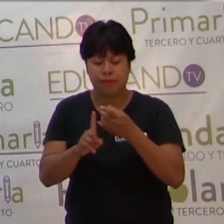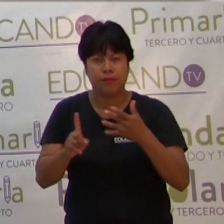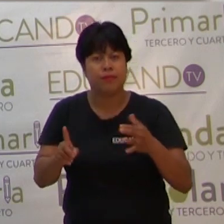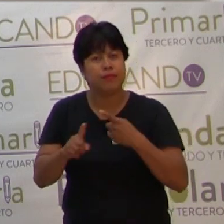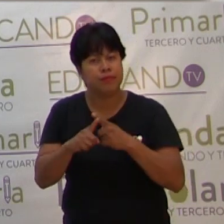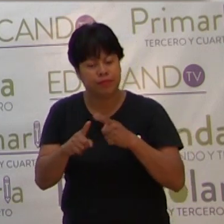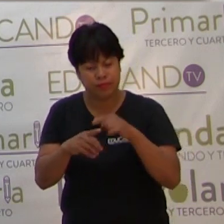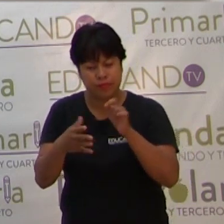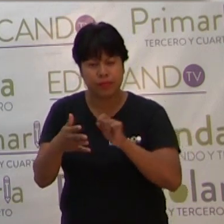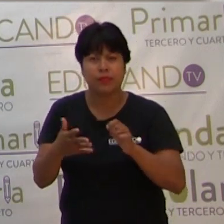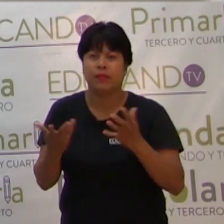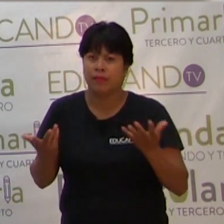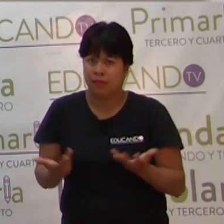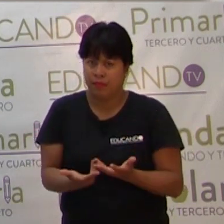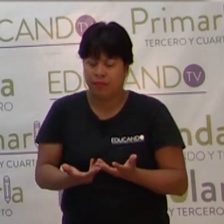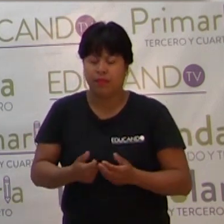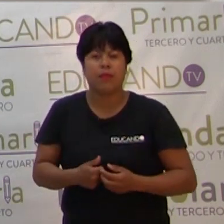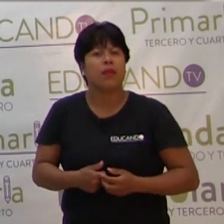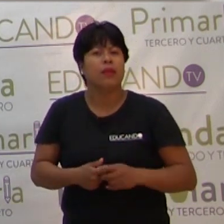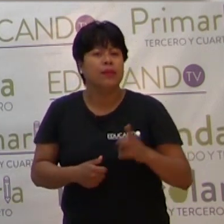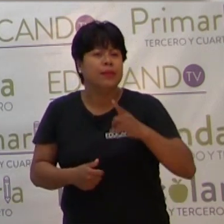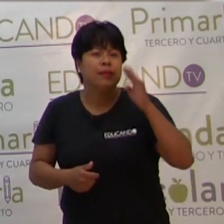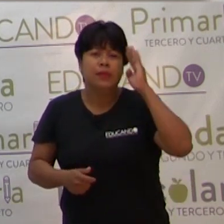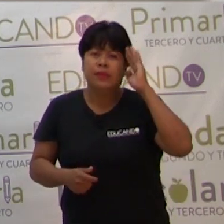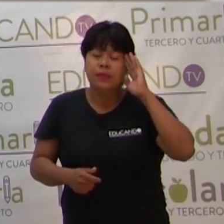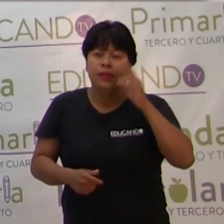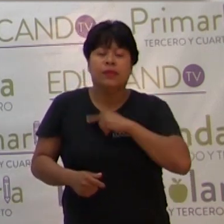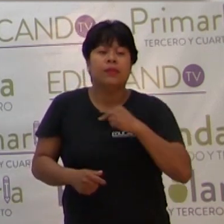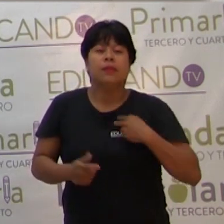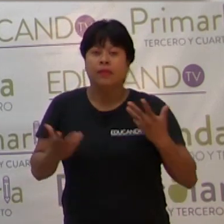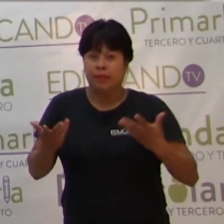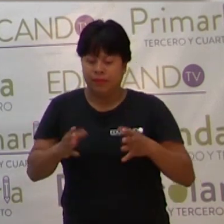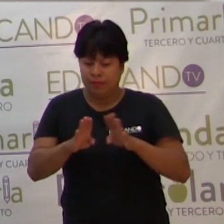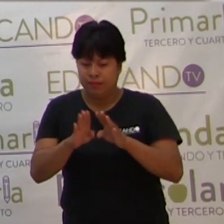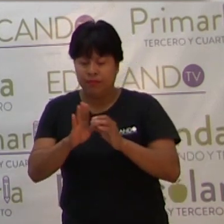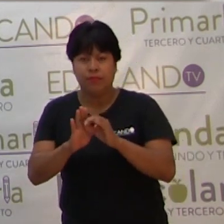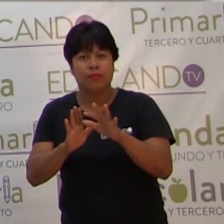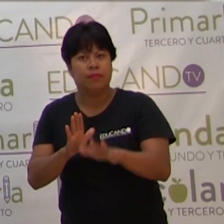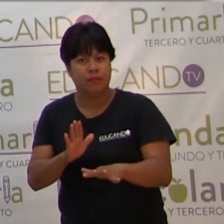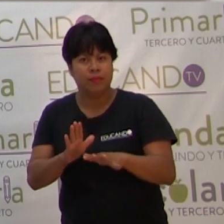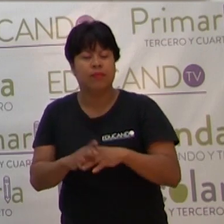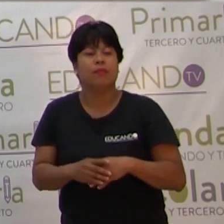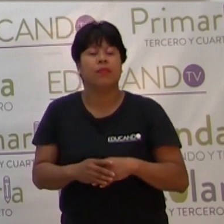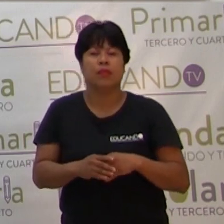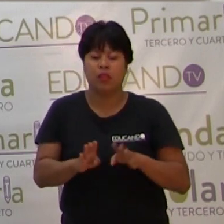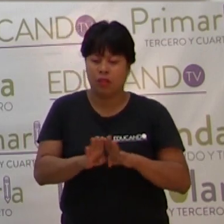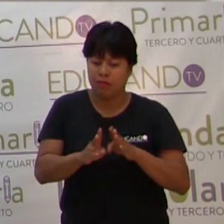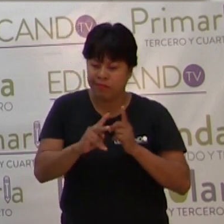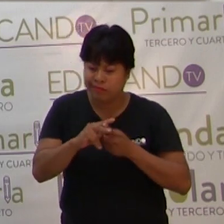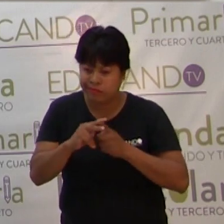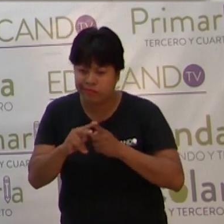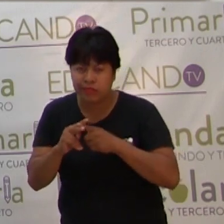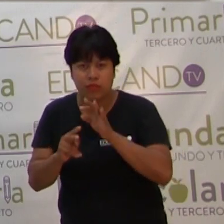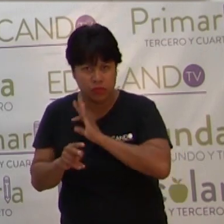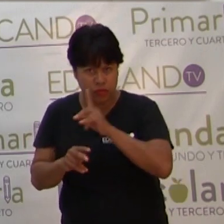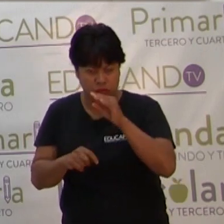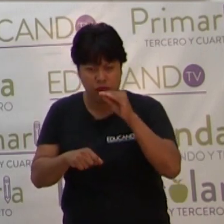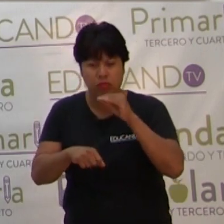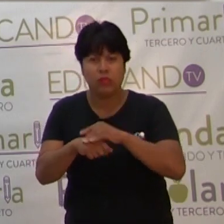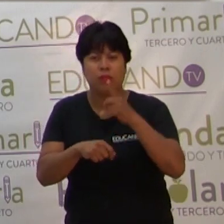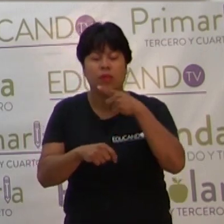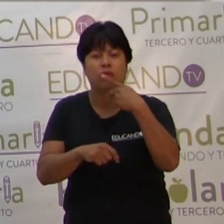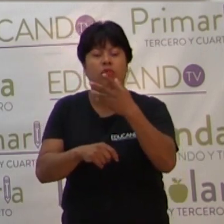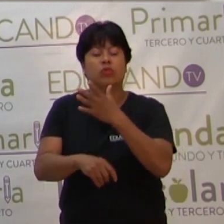que estar desarrollando. ¿Qué les parece si vamos a hacer un ejemplo también como desafío y para que lo puedas aplicar también con